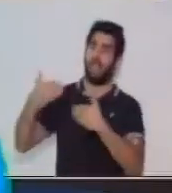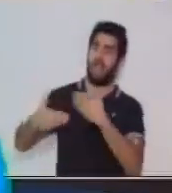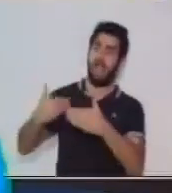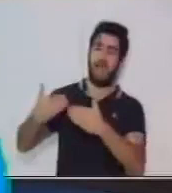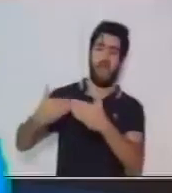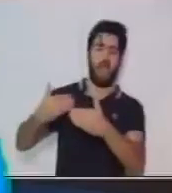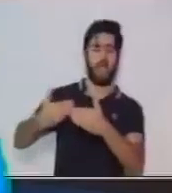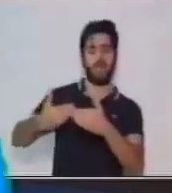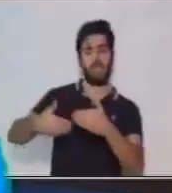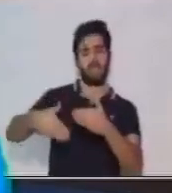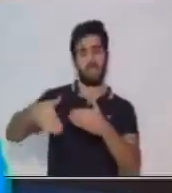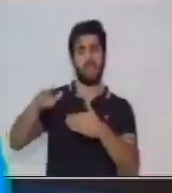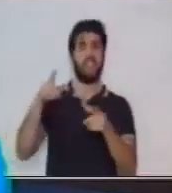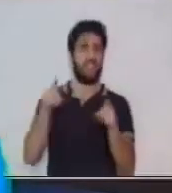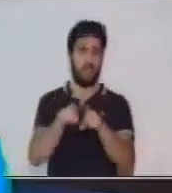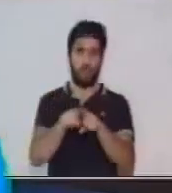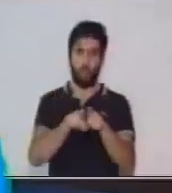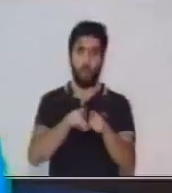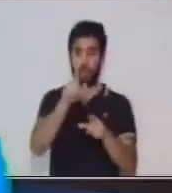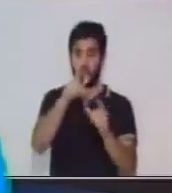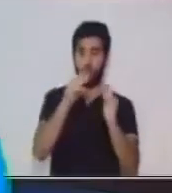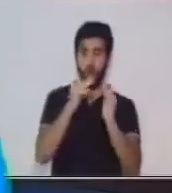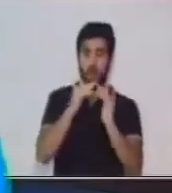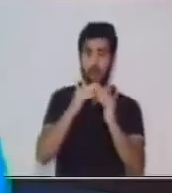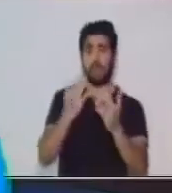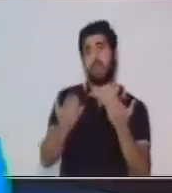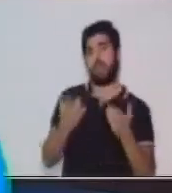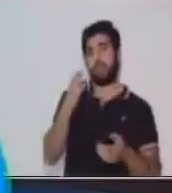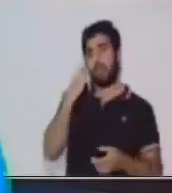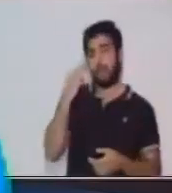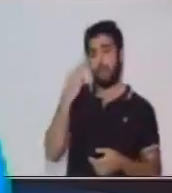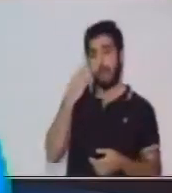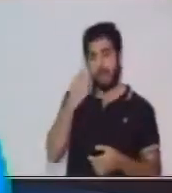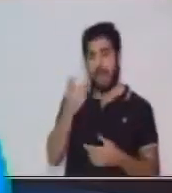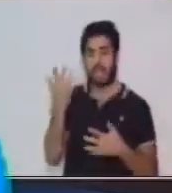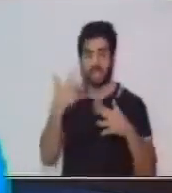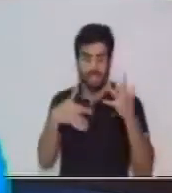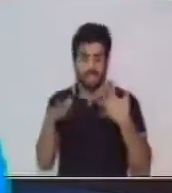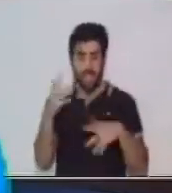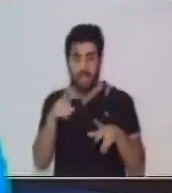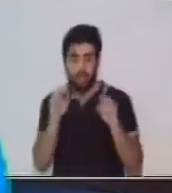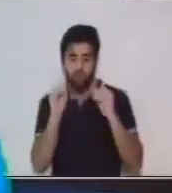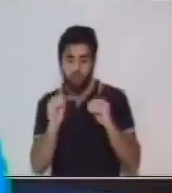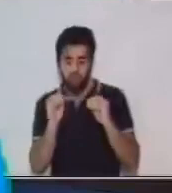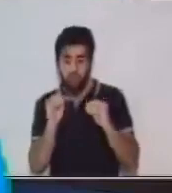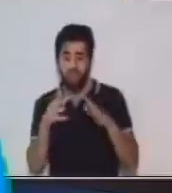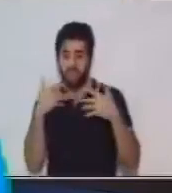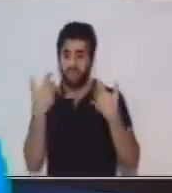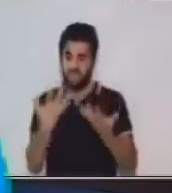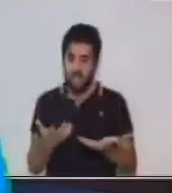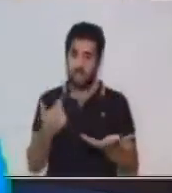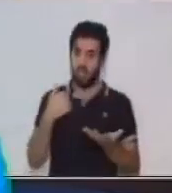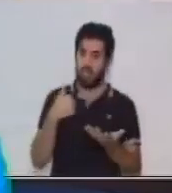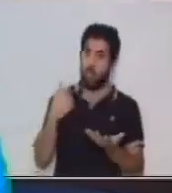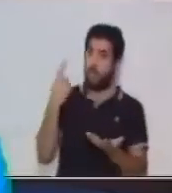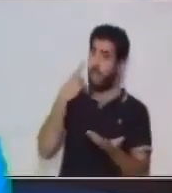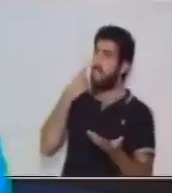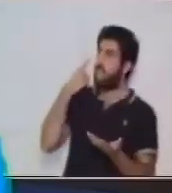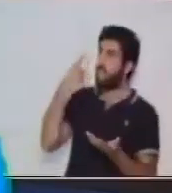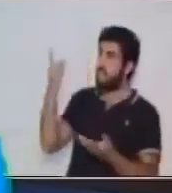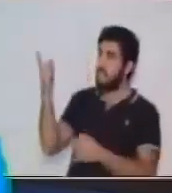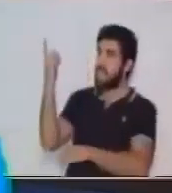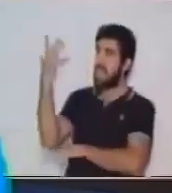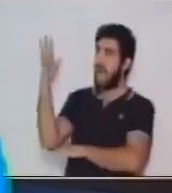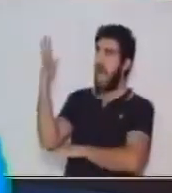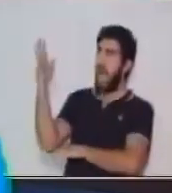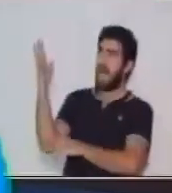estás en casa y alguna persona mayor empieza a contar que cuando era pequeña vio en un árbol de